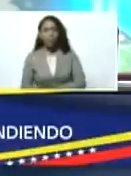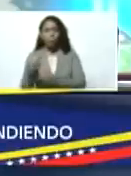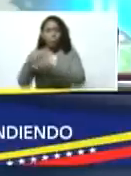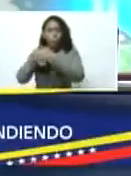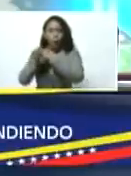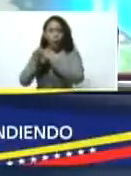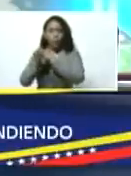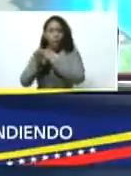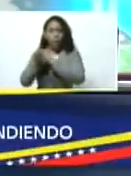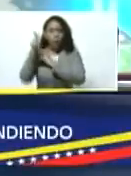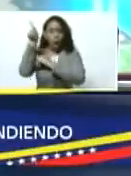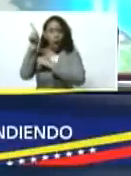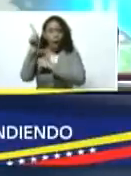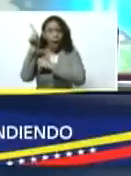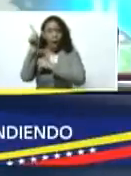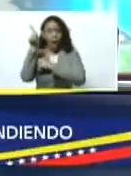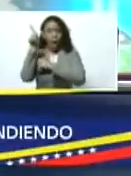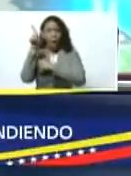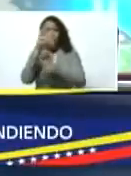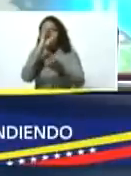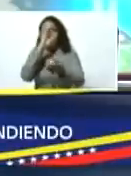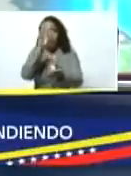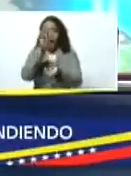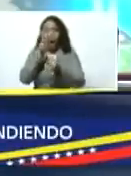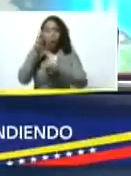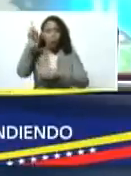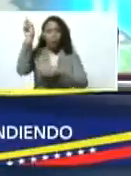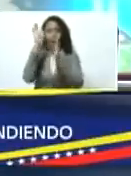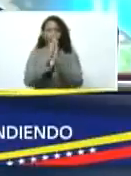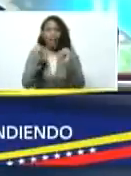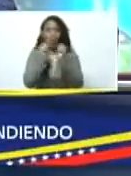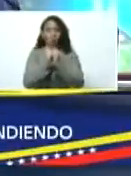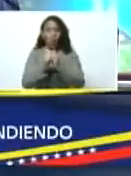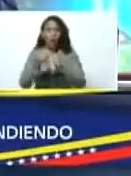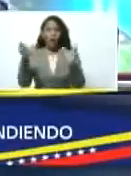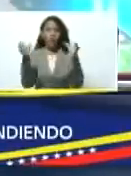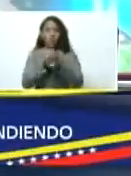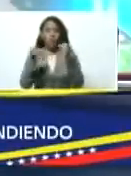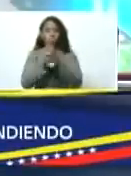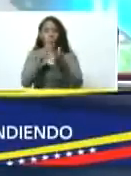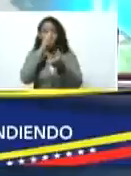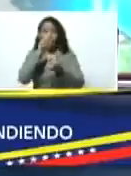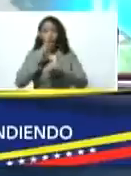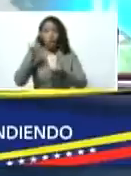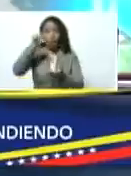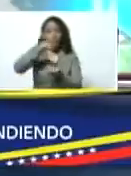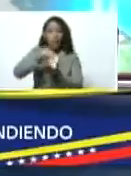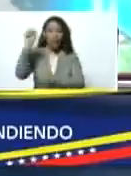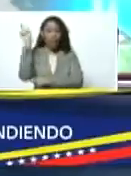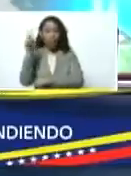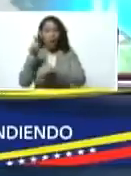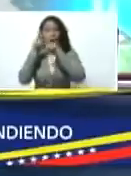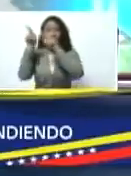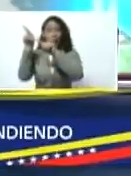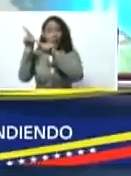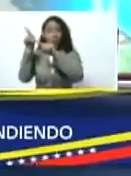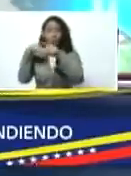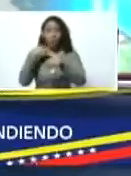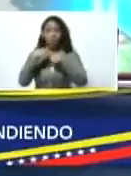depositado en las bóvedas del Banco de Inglaterra por parte del Banco Central de Venezuela. Ahí estamos dando la